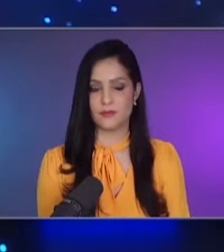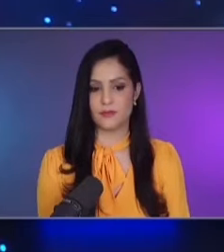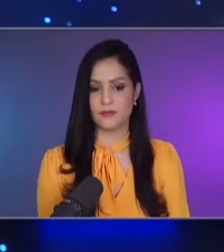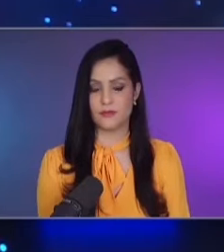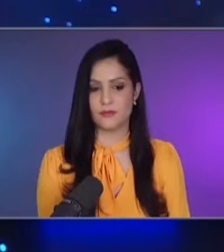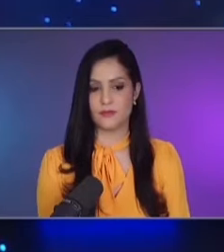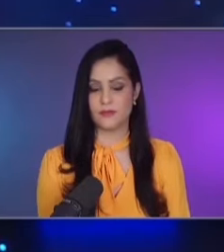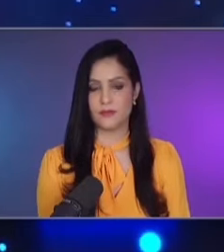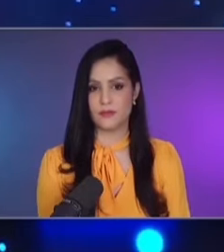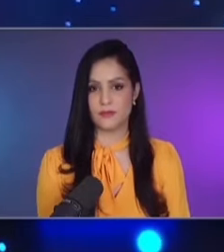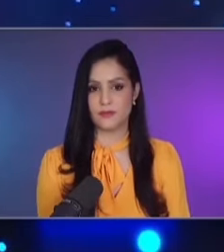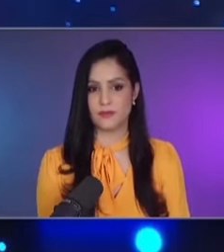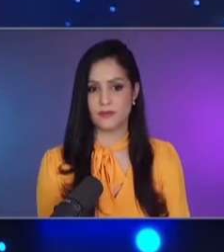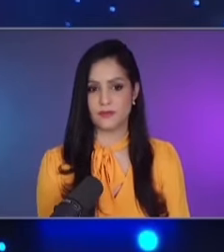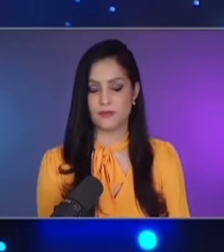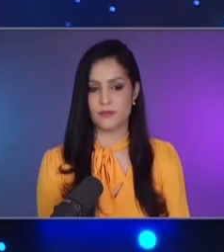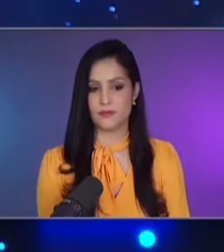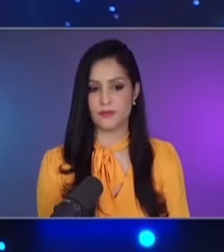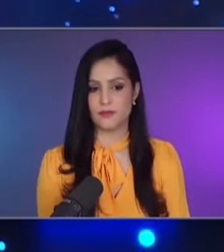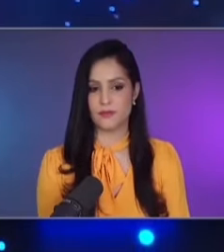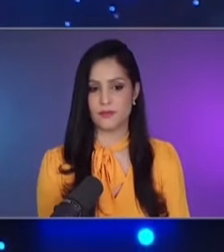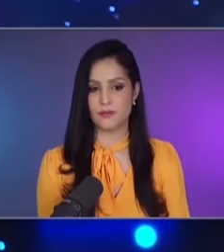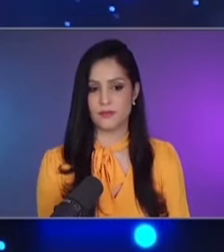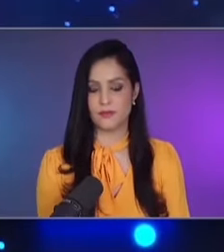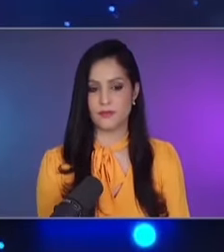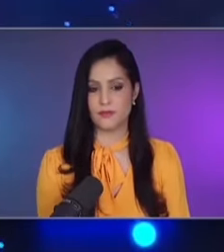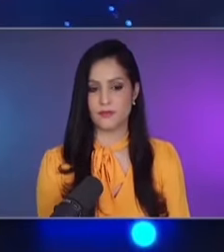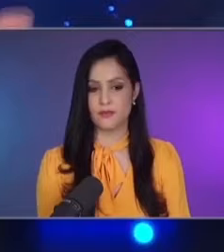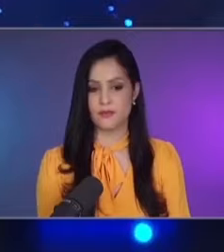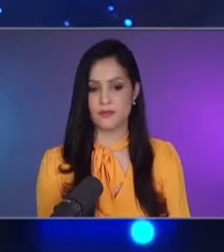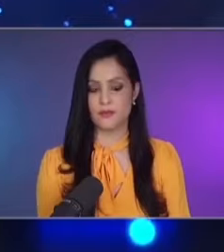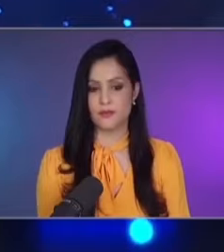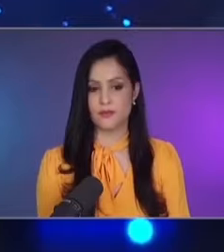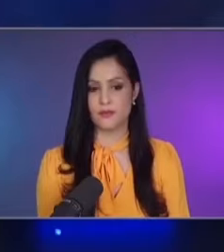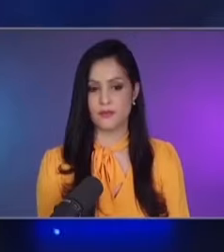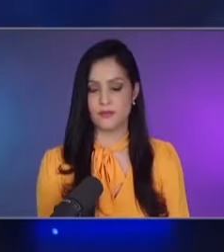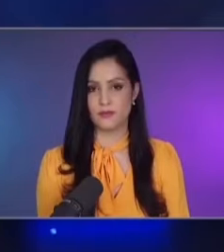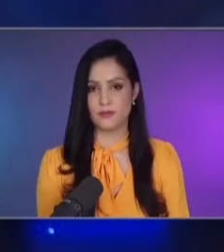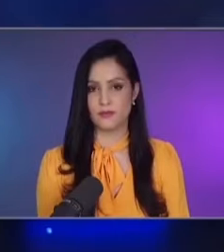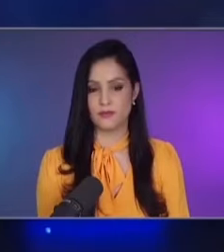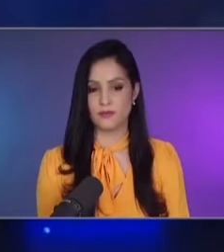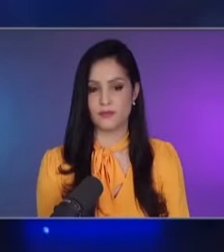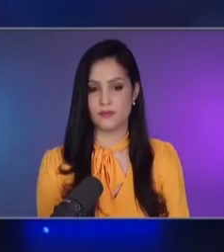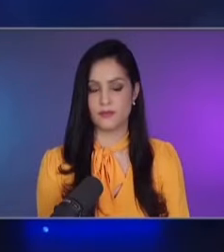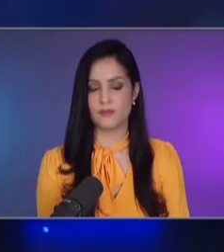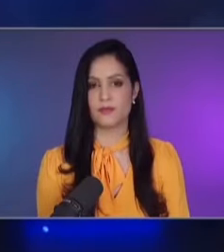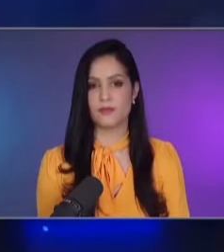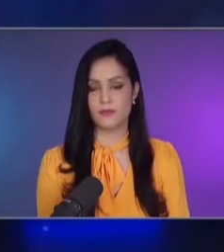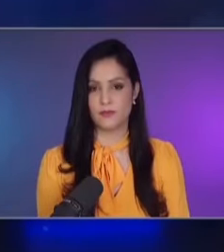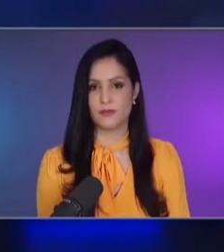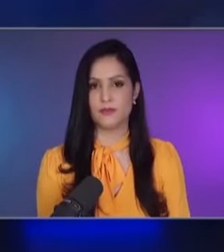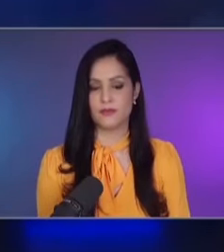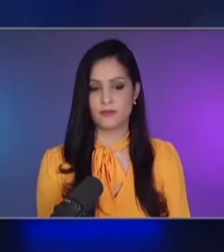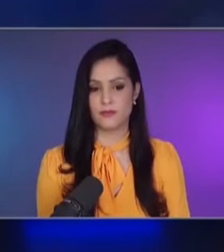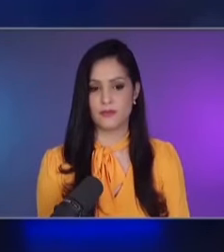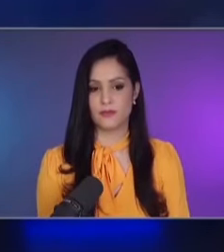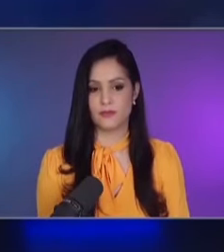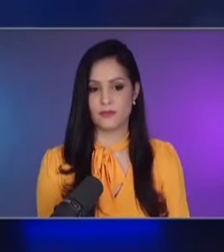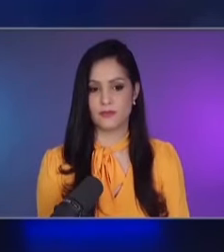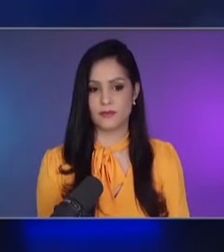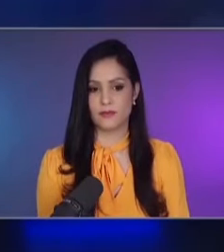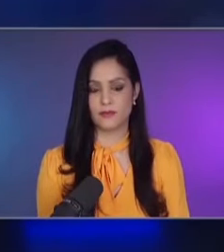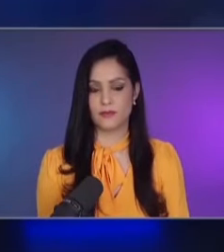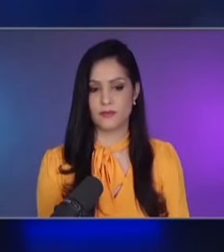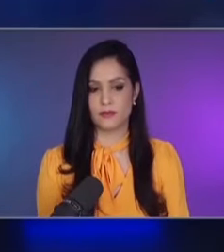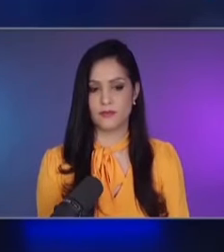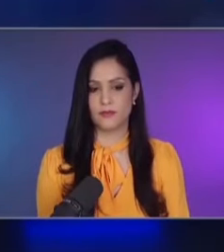ver con artesanía todo lo que tiene que ver con investigación cultural con educación artística y cultural todo lo que tiene que ver con